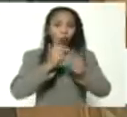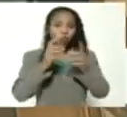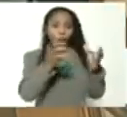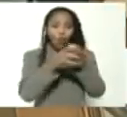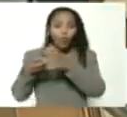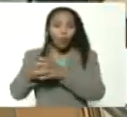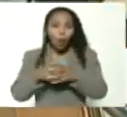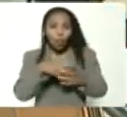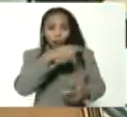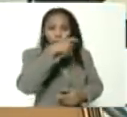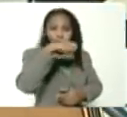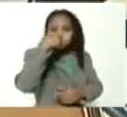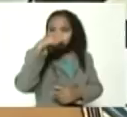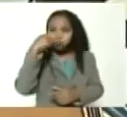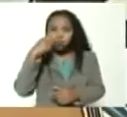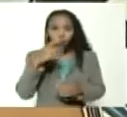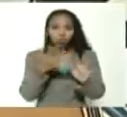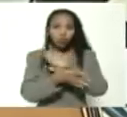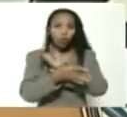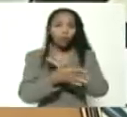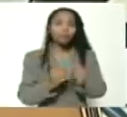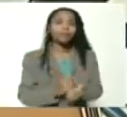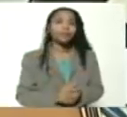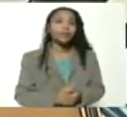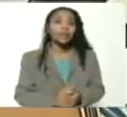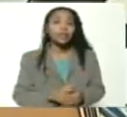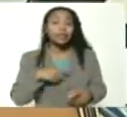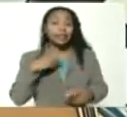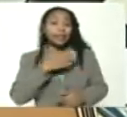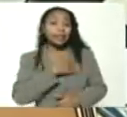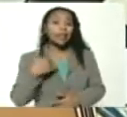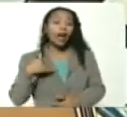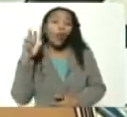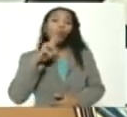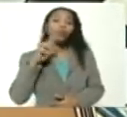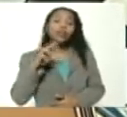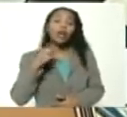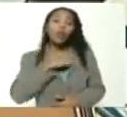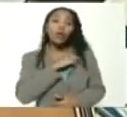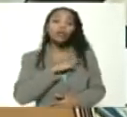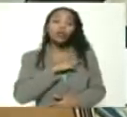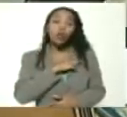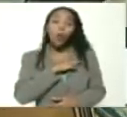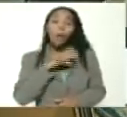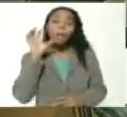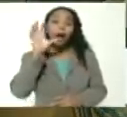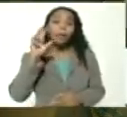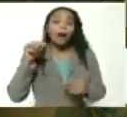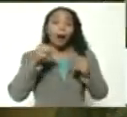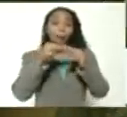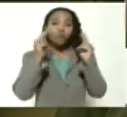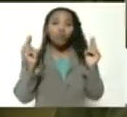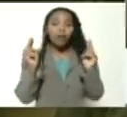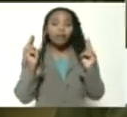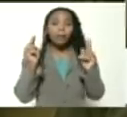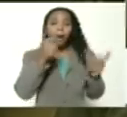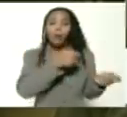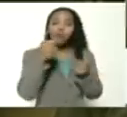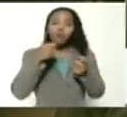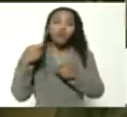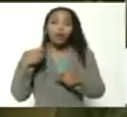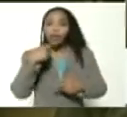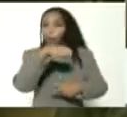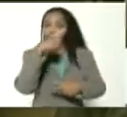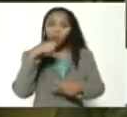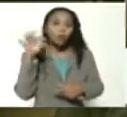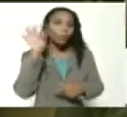narcotráfico, que tratan de usar nuestro país como puente para el tránsito de la cocaína y la marihuana, ¿producida